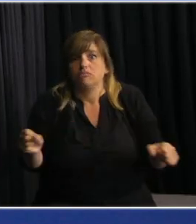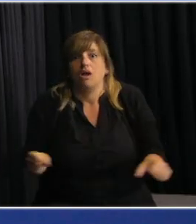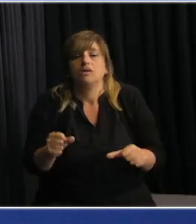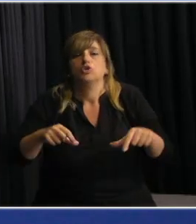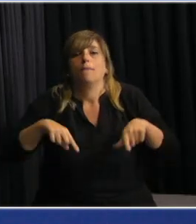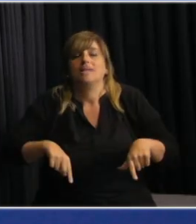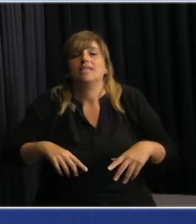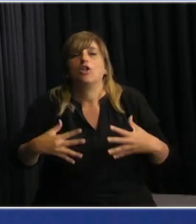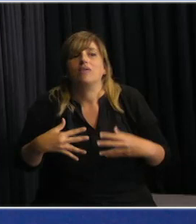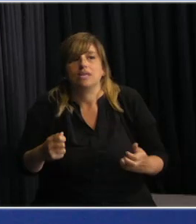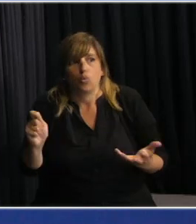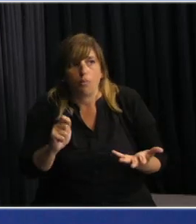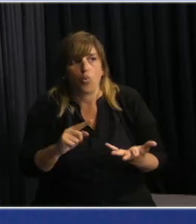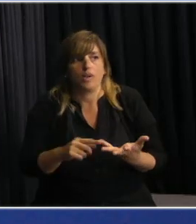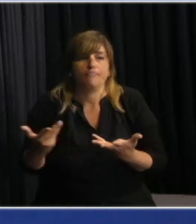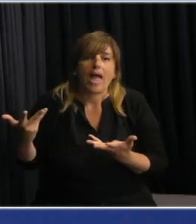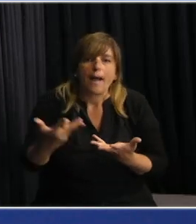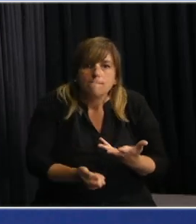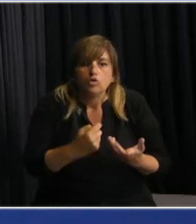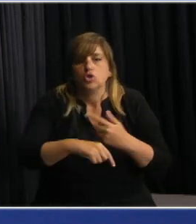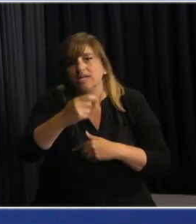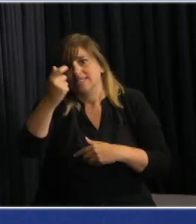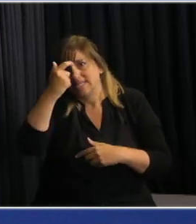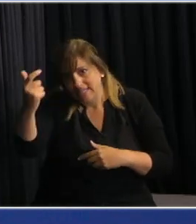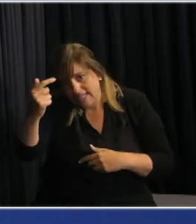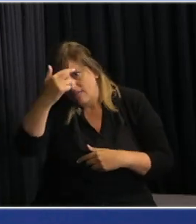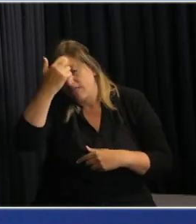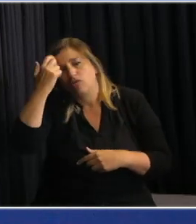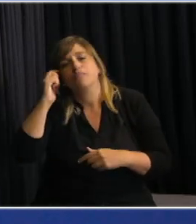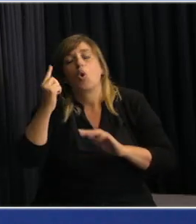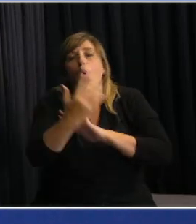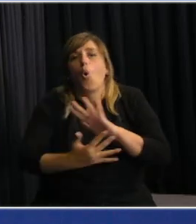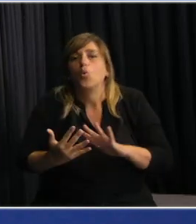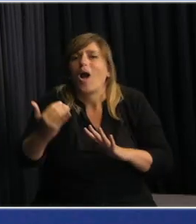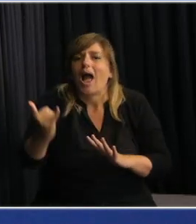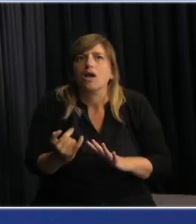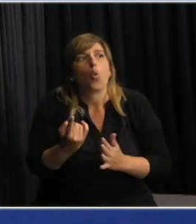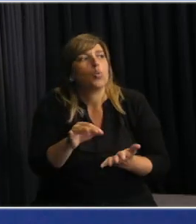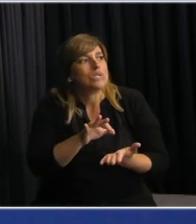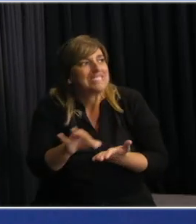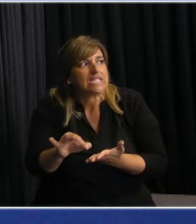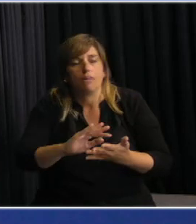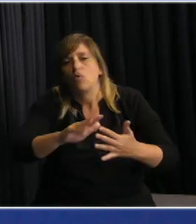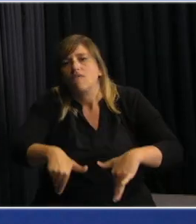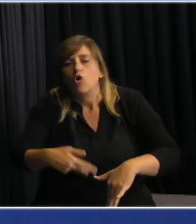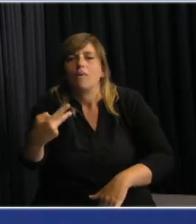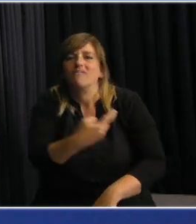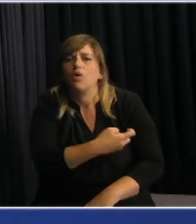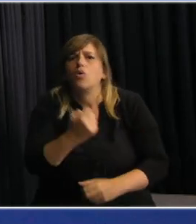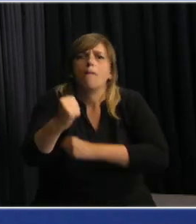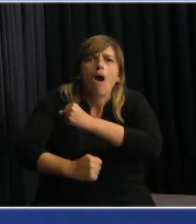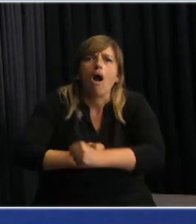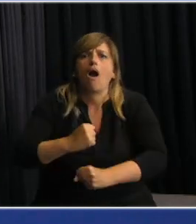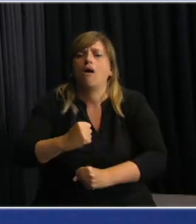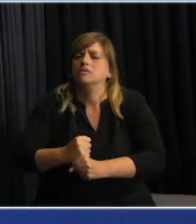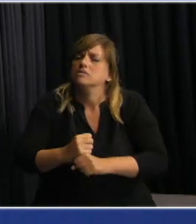el Ministerio de Salud Pública, con apoyo de científicos. Nuestro país tiene un sistema de vacunación de muchos años